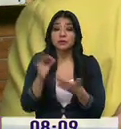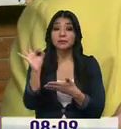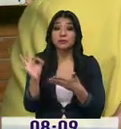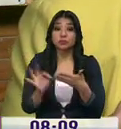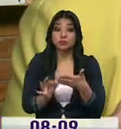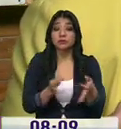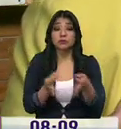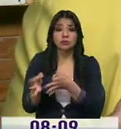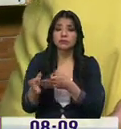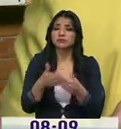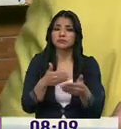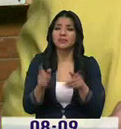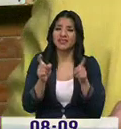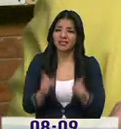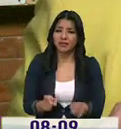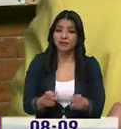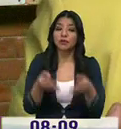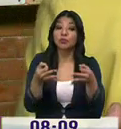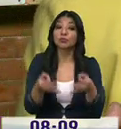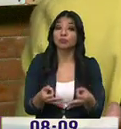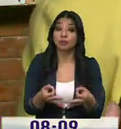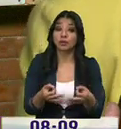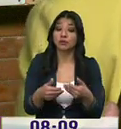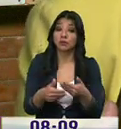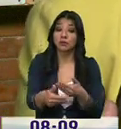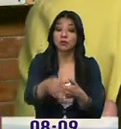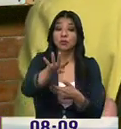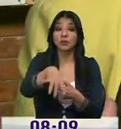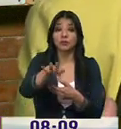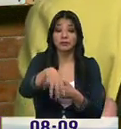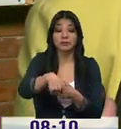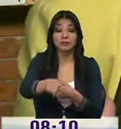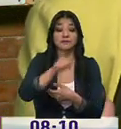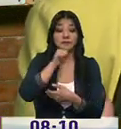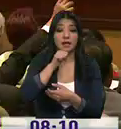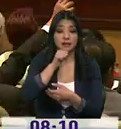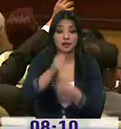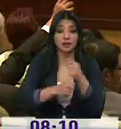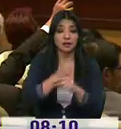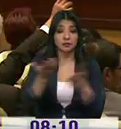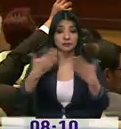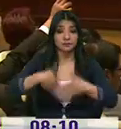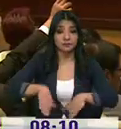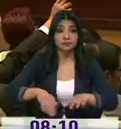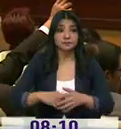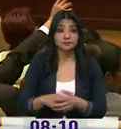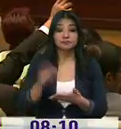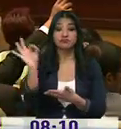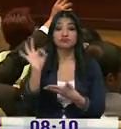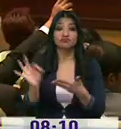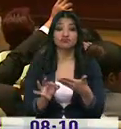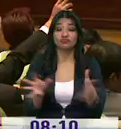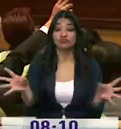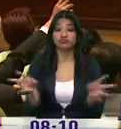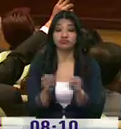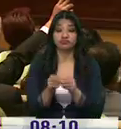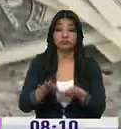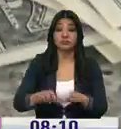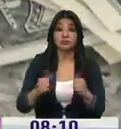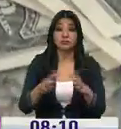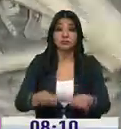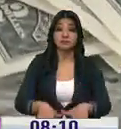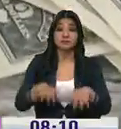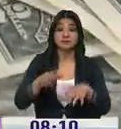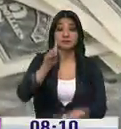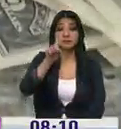prorrogado tenemos que cumplir por los últimos 4 meses que nos quieran. El presupuesto global que se maneja en esta asamblea es de